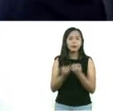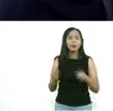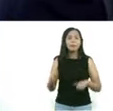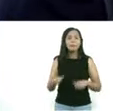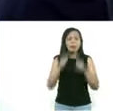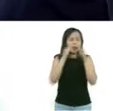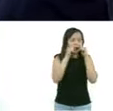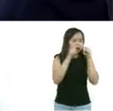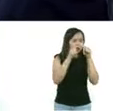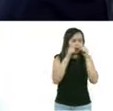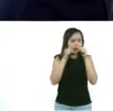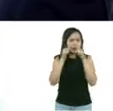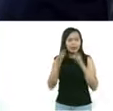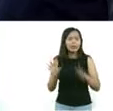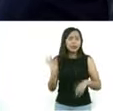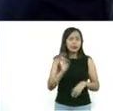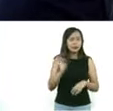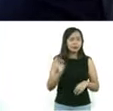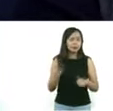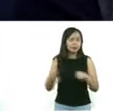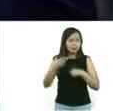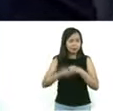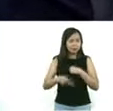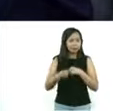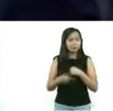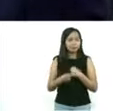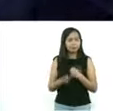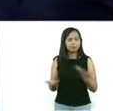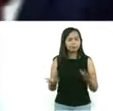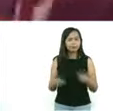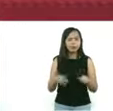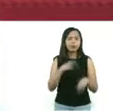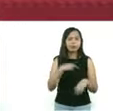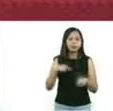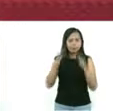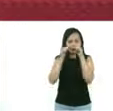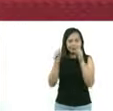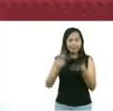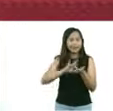de cualquier tipo de conflicto que pudiera suscitarse. Gracias.